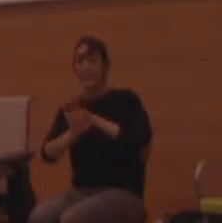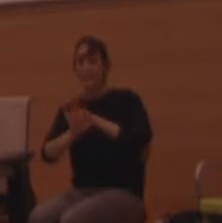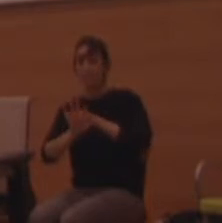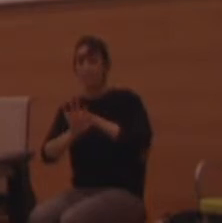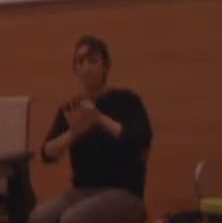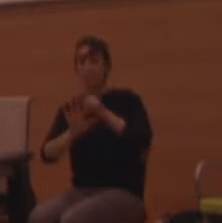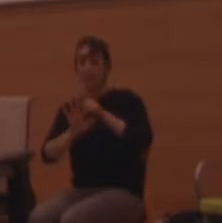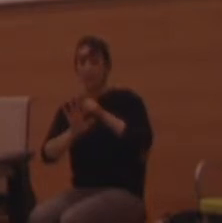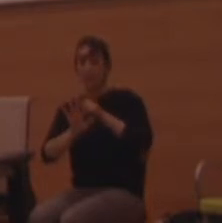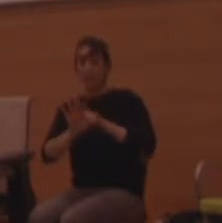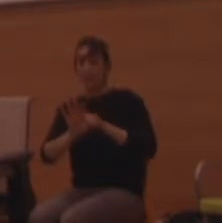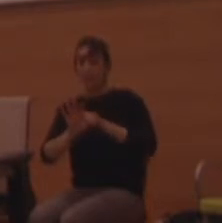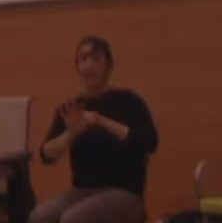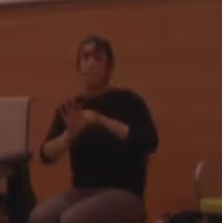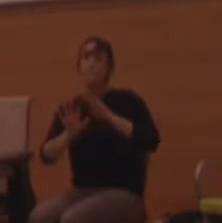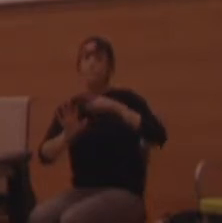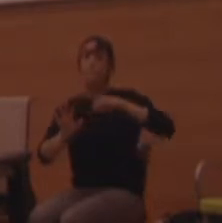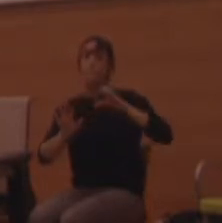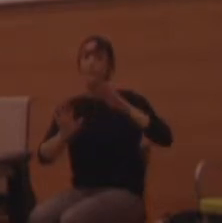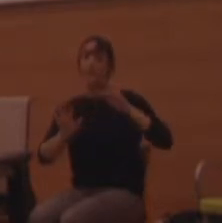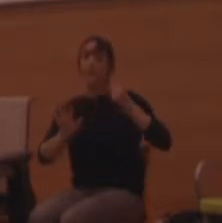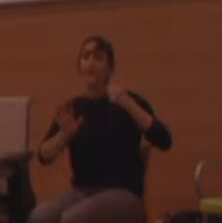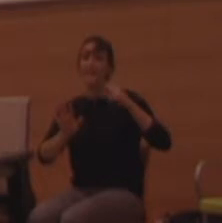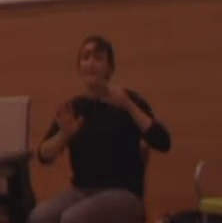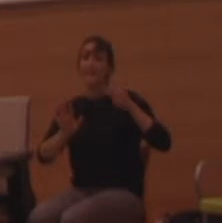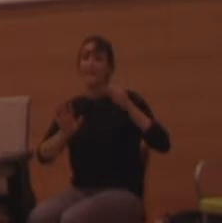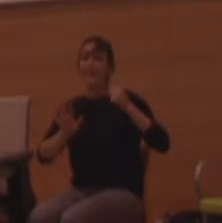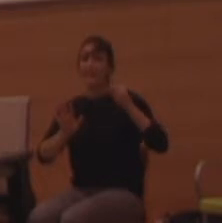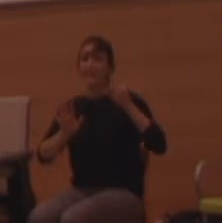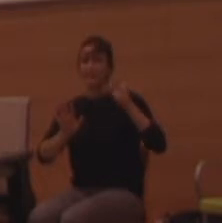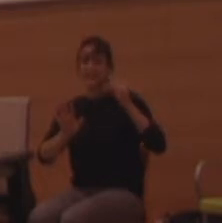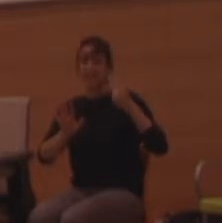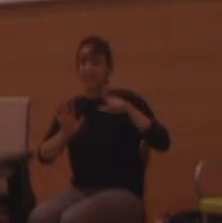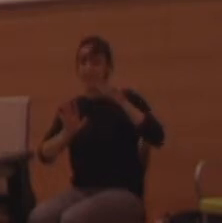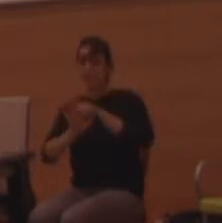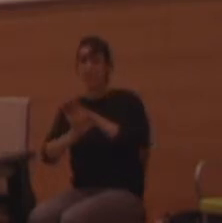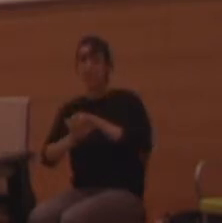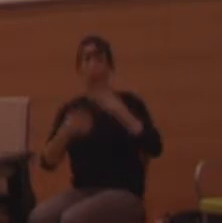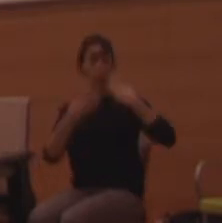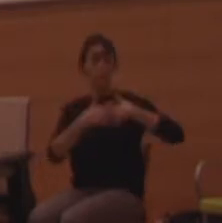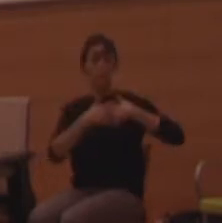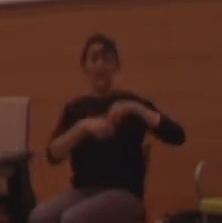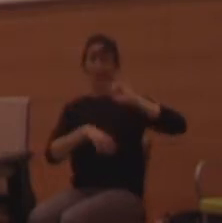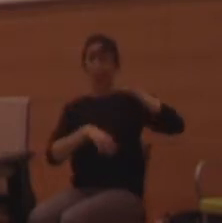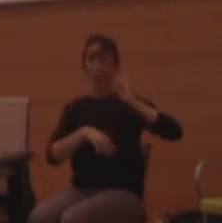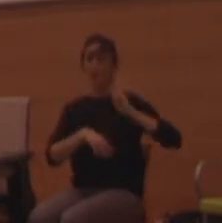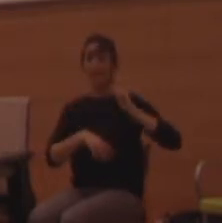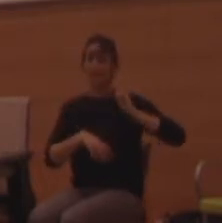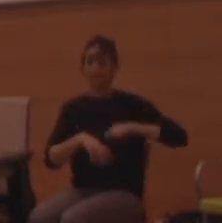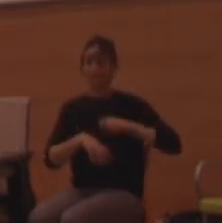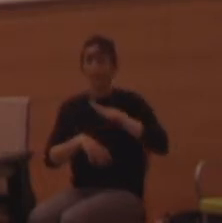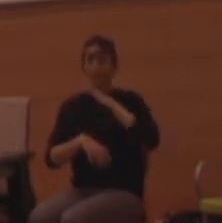tercera cabeza metatarsal del quinto dedo. Hay otro aparatito que se llama Vibratic, por si